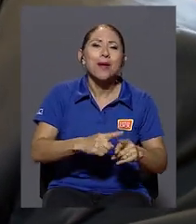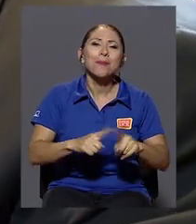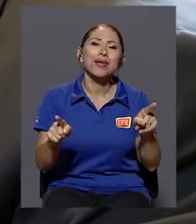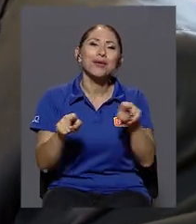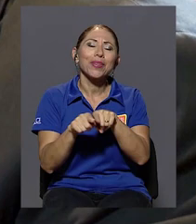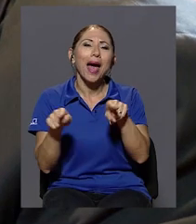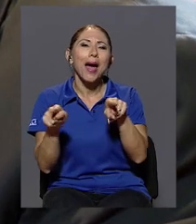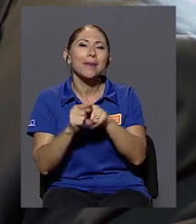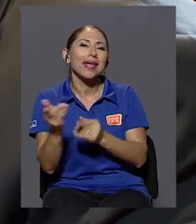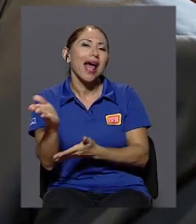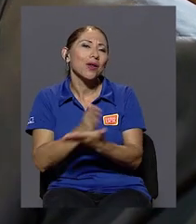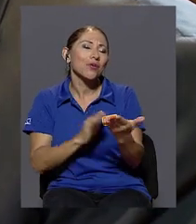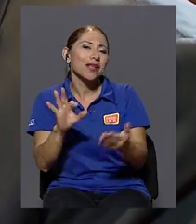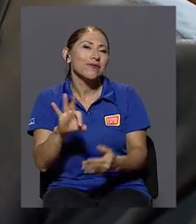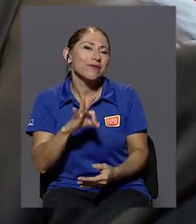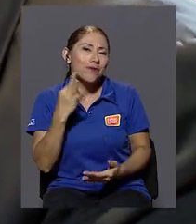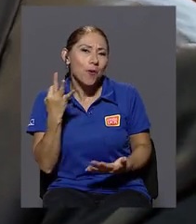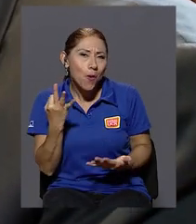hay